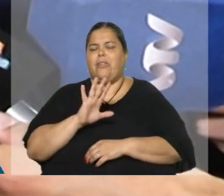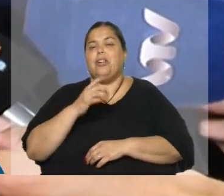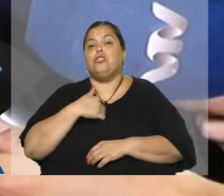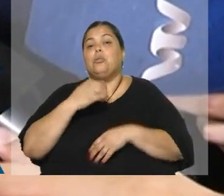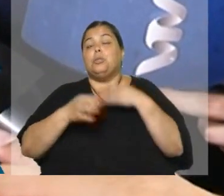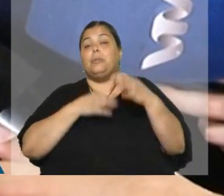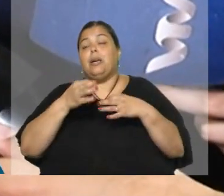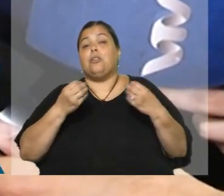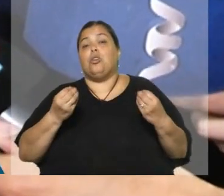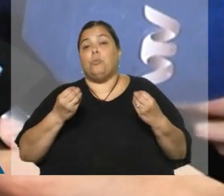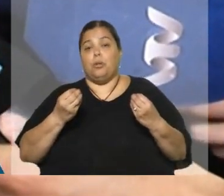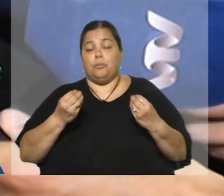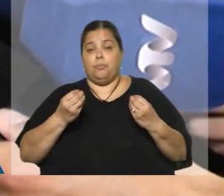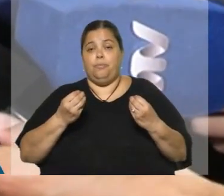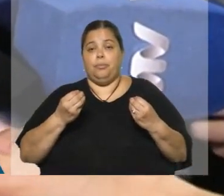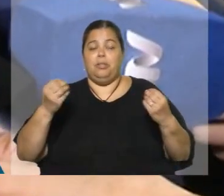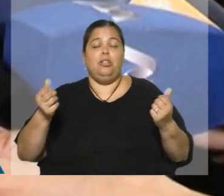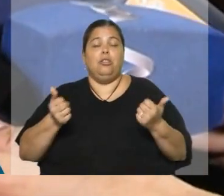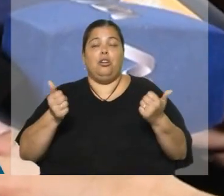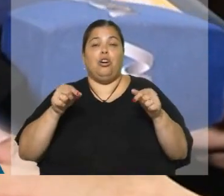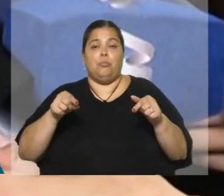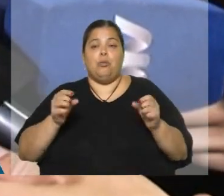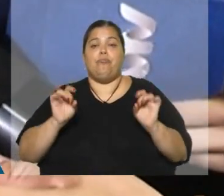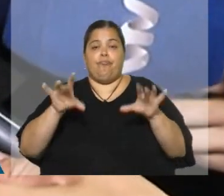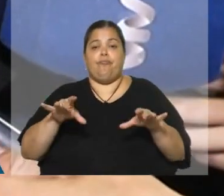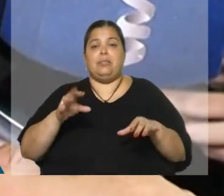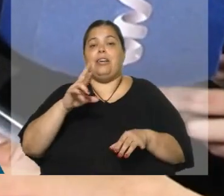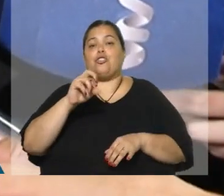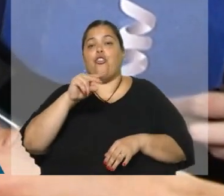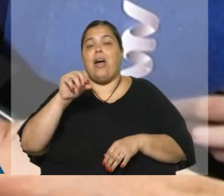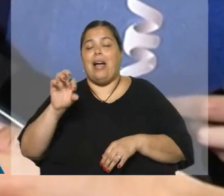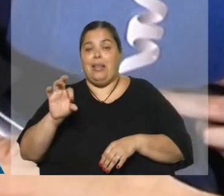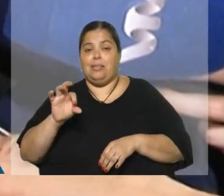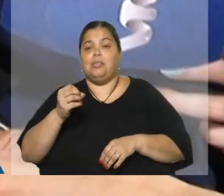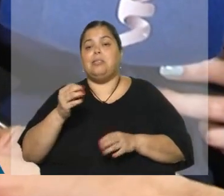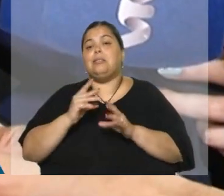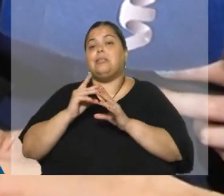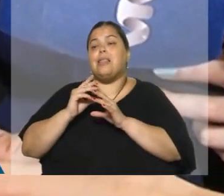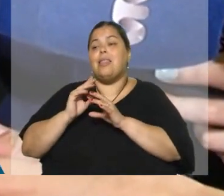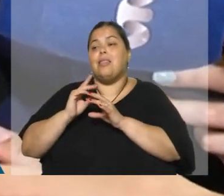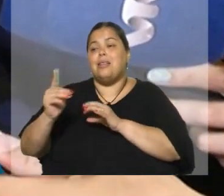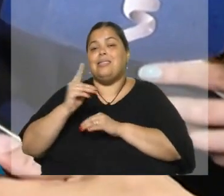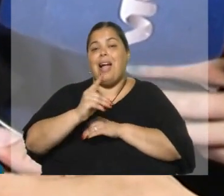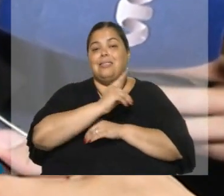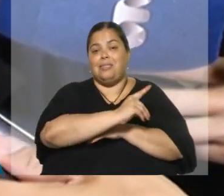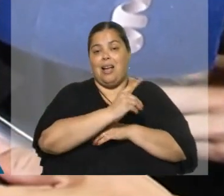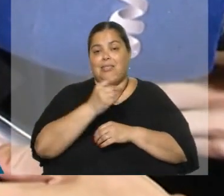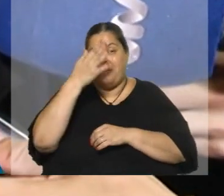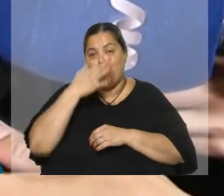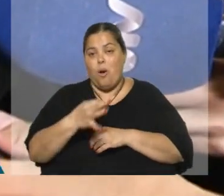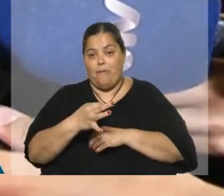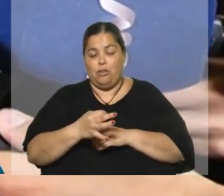Cómo afecta en los rodales en la melga en lo que tiene que ver con la distancia de los este centros poblados